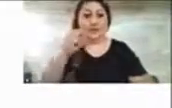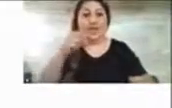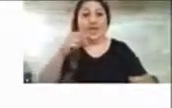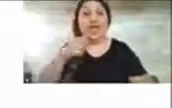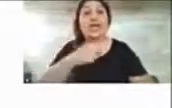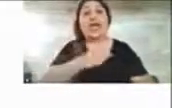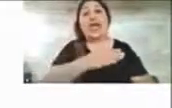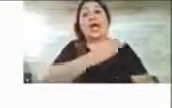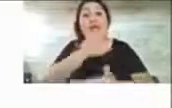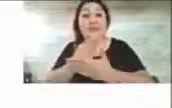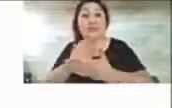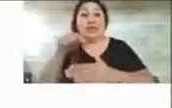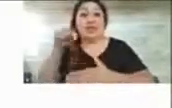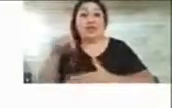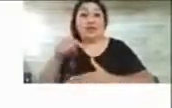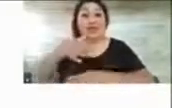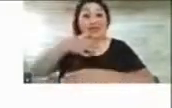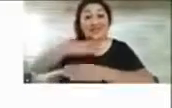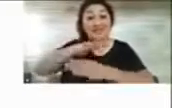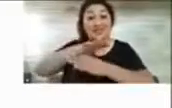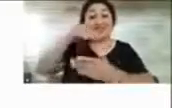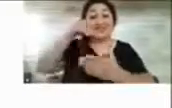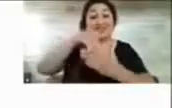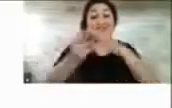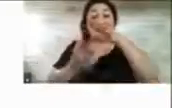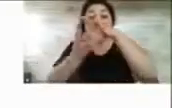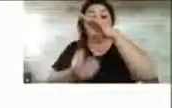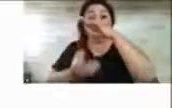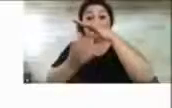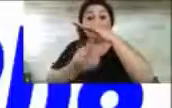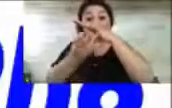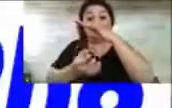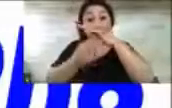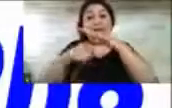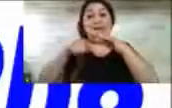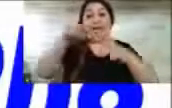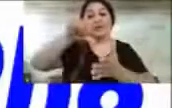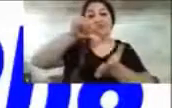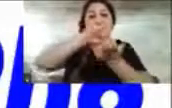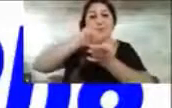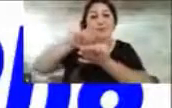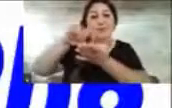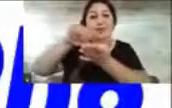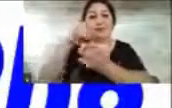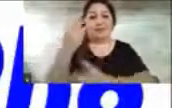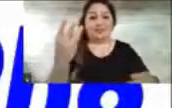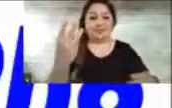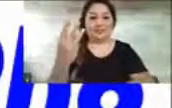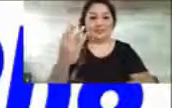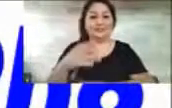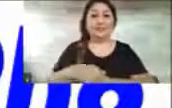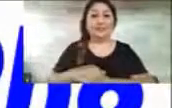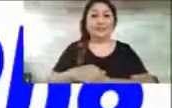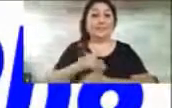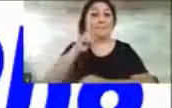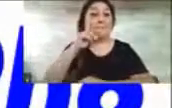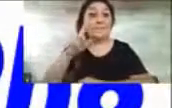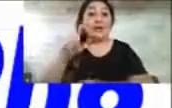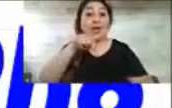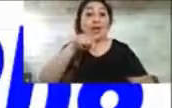la aplicación únicamente en estos territorios. Lo que sí quiero explicitar es que para el caso